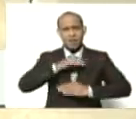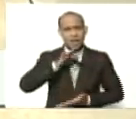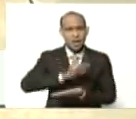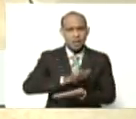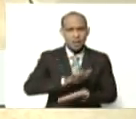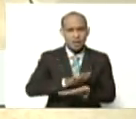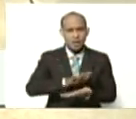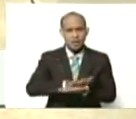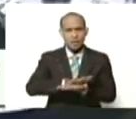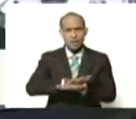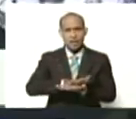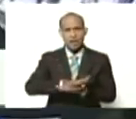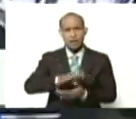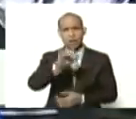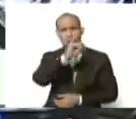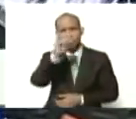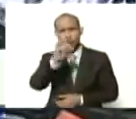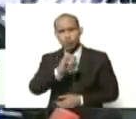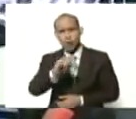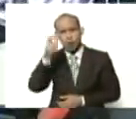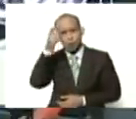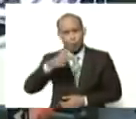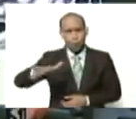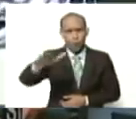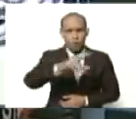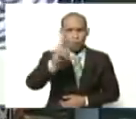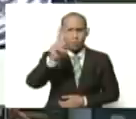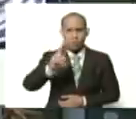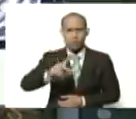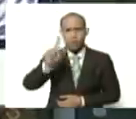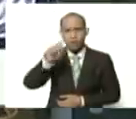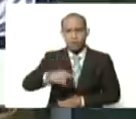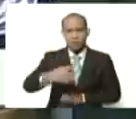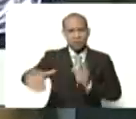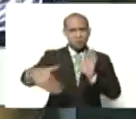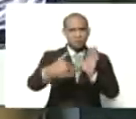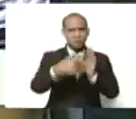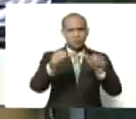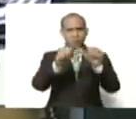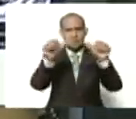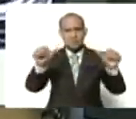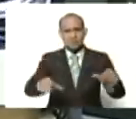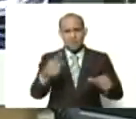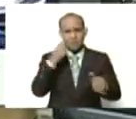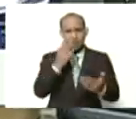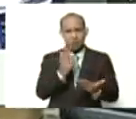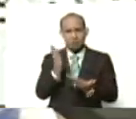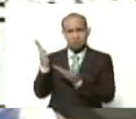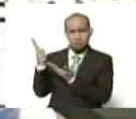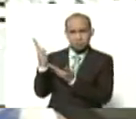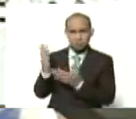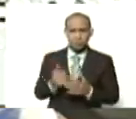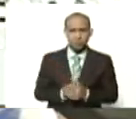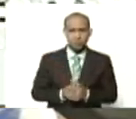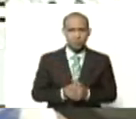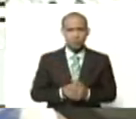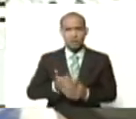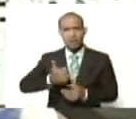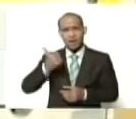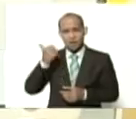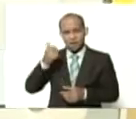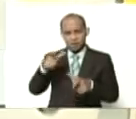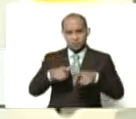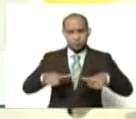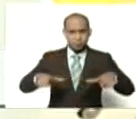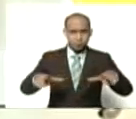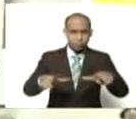tranquilidad de los zulianos y los venezolanos, sino que también atentó contra instalaciones como esta. Estamos hablando de una unidad